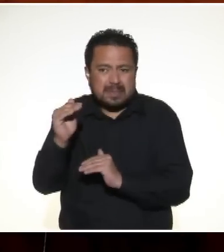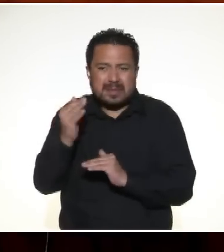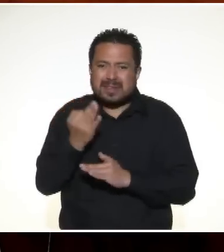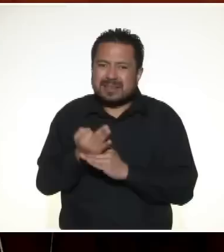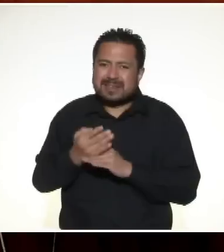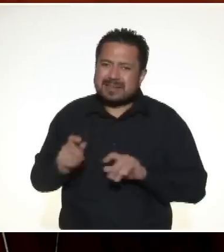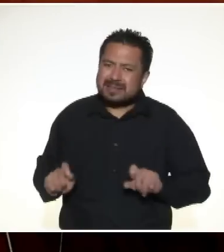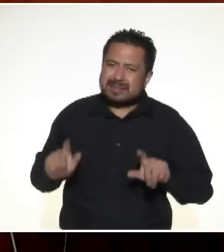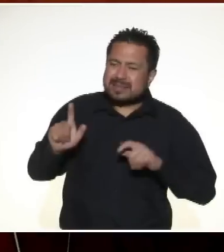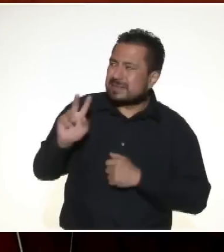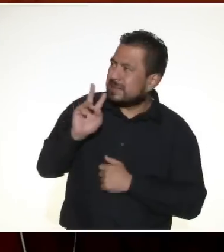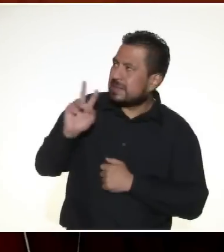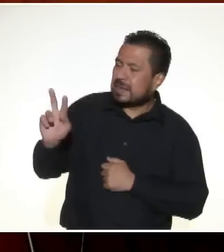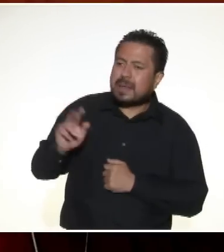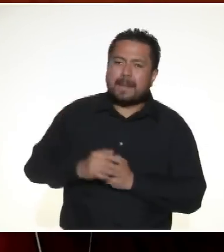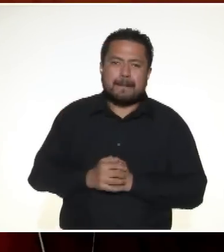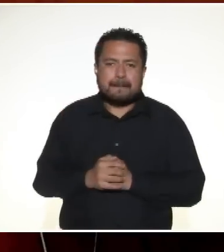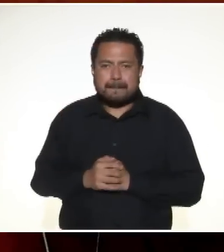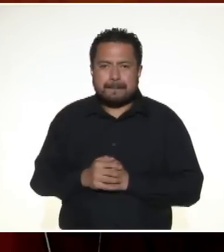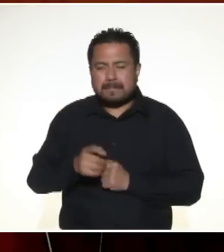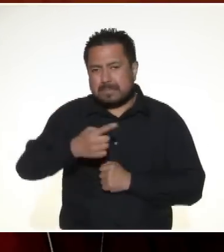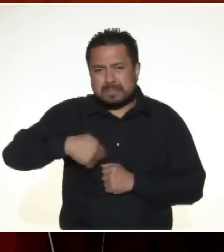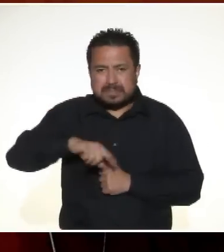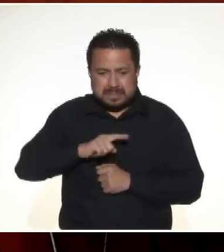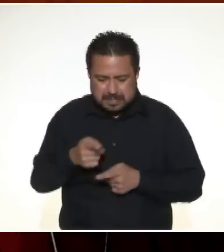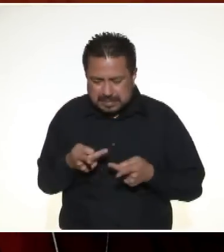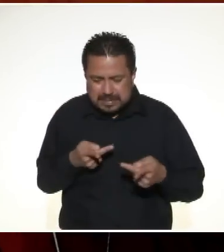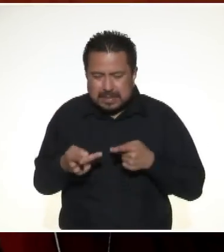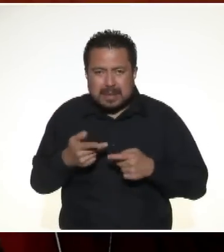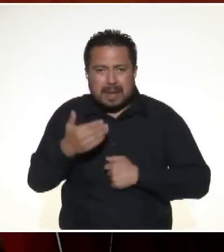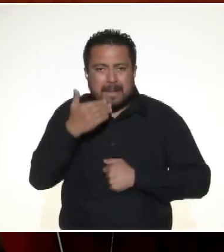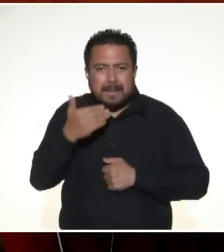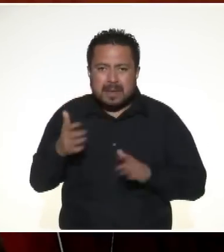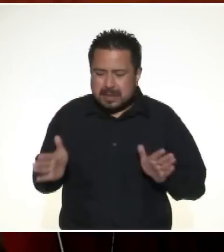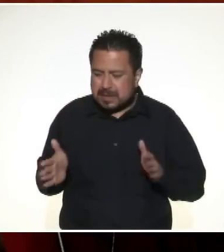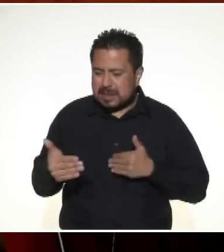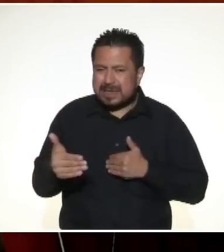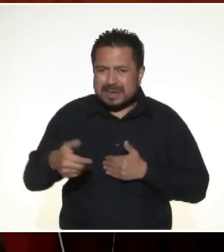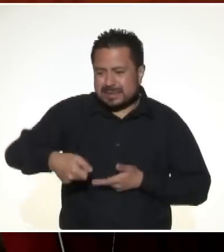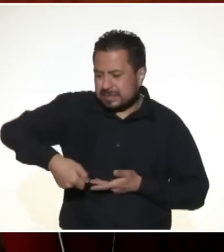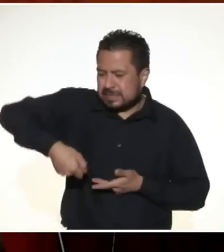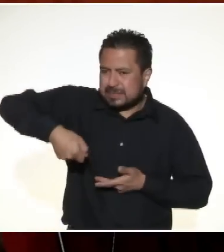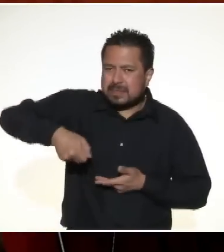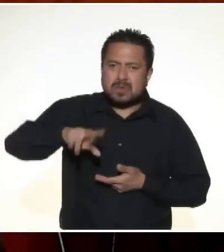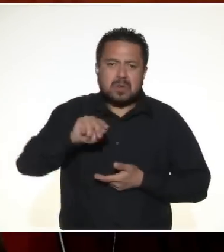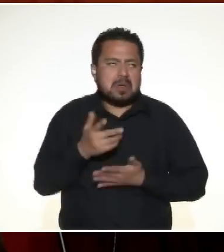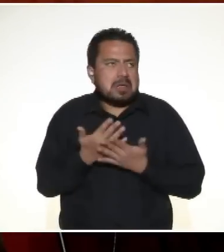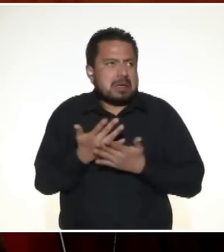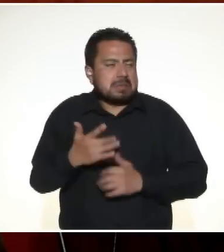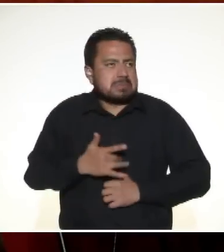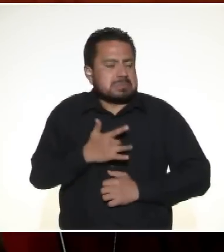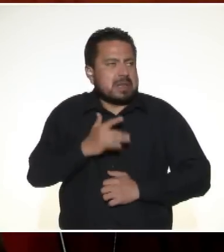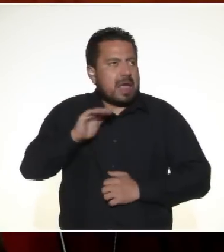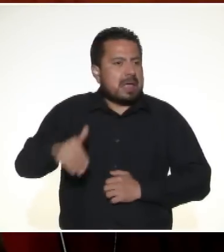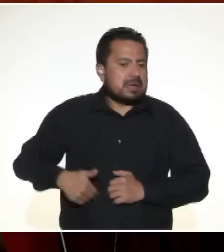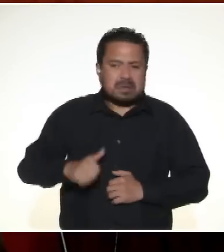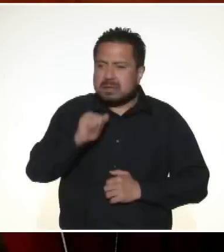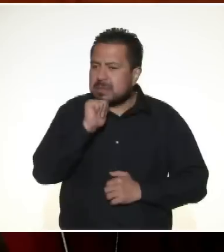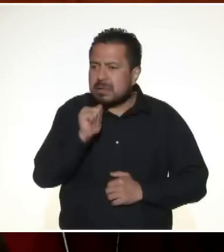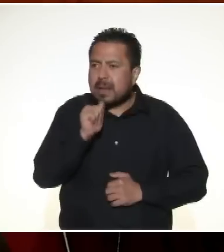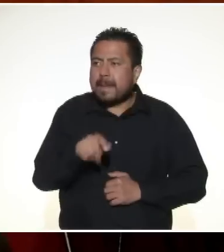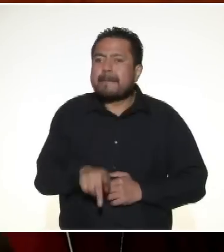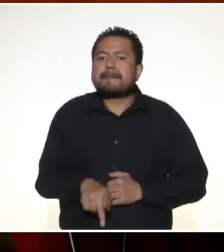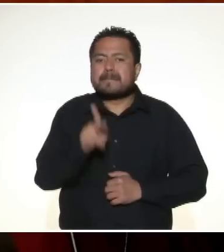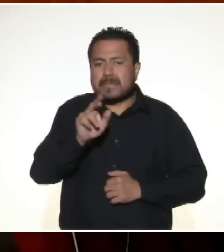la cápsula, o sea, el que estemos preparados con nuestro botiquín. Si bien no esperamos tener un accidente,